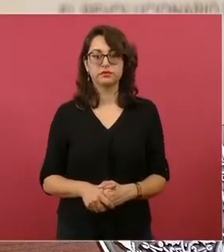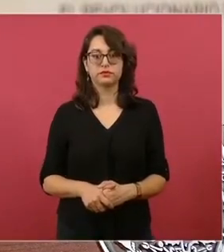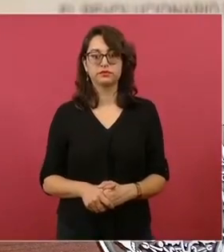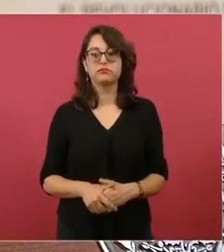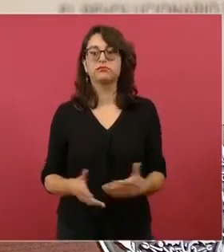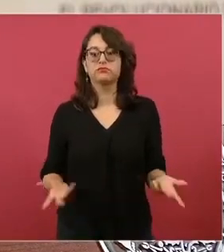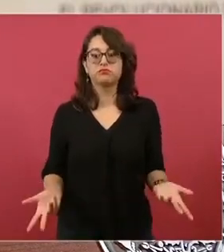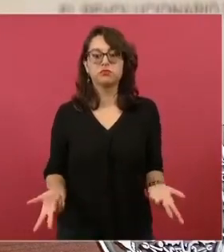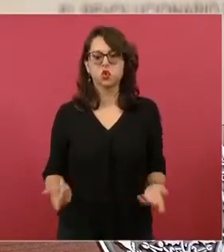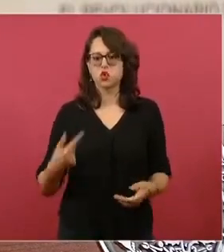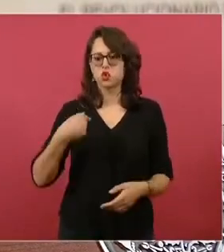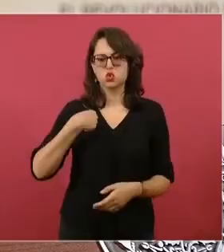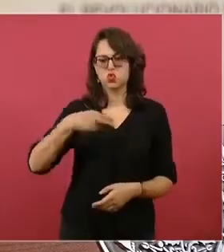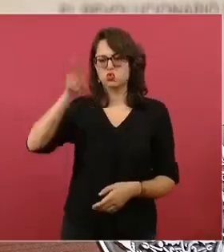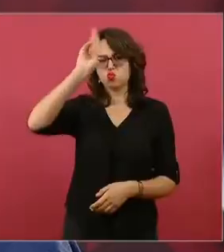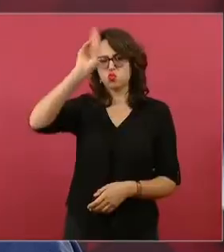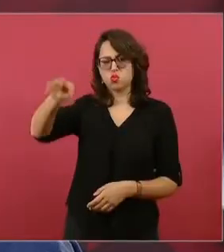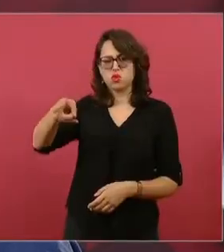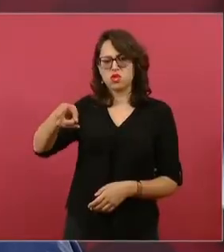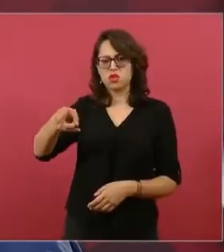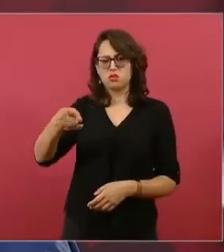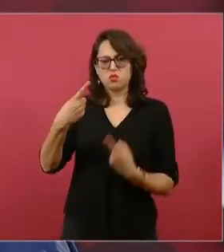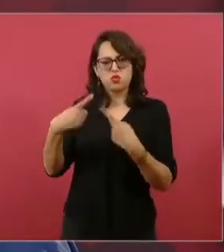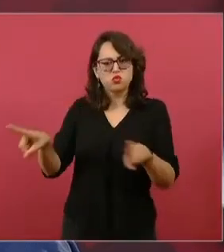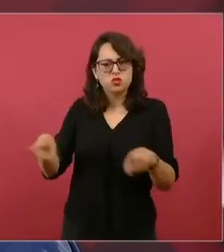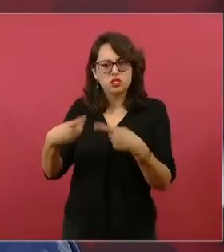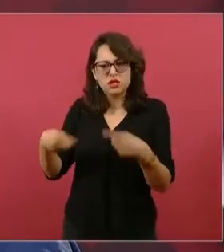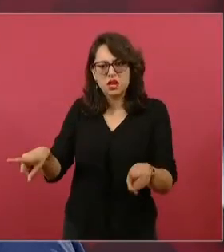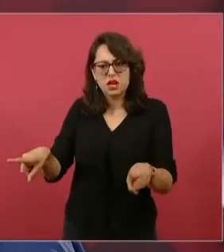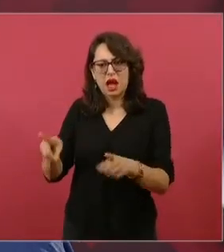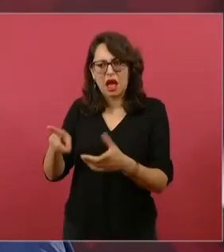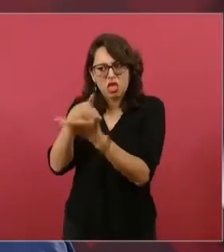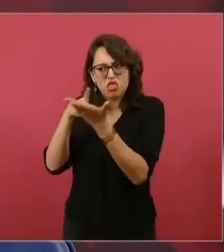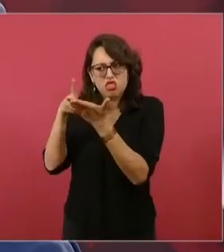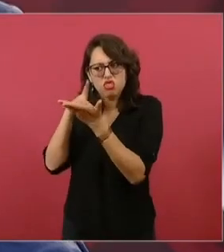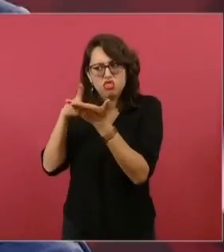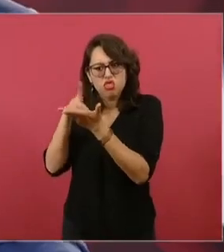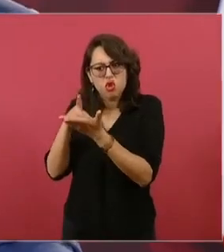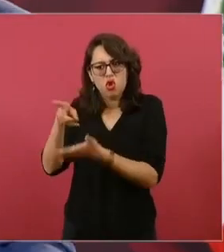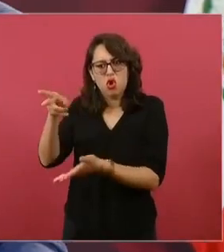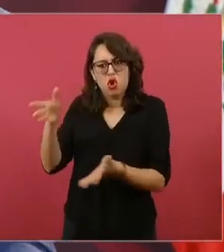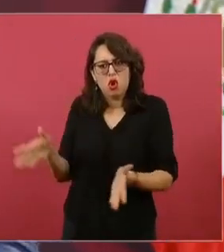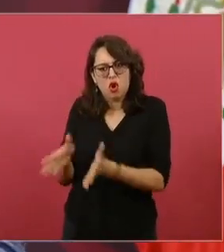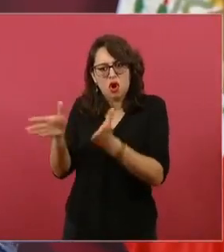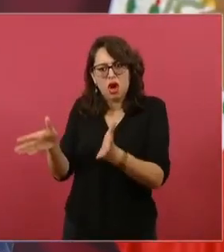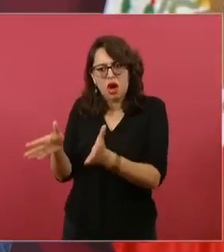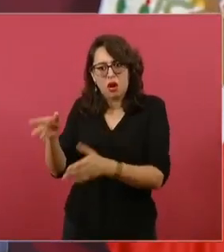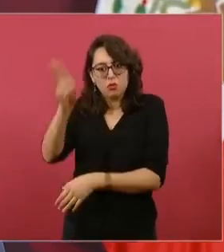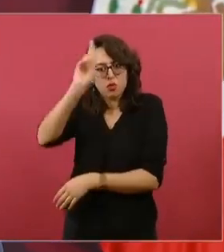aquí. Yo me comprometo a eso. O sea, nada de que van